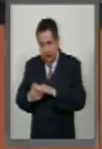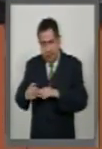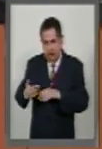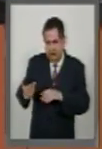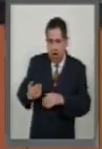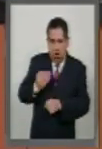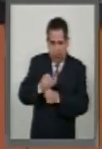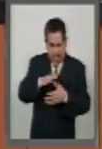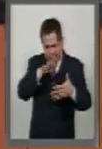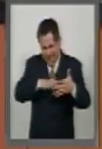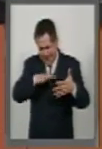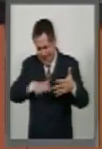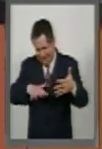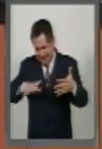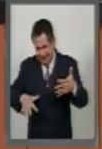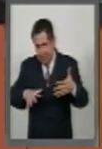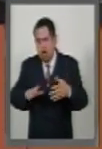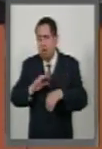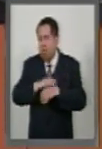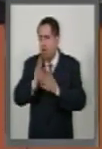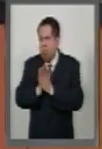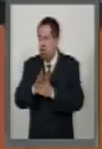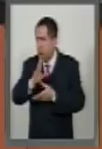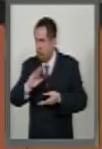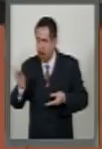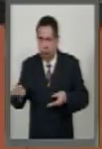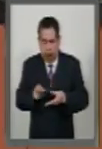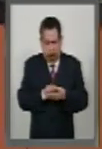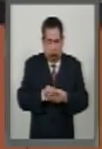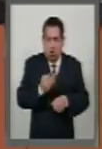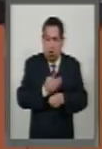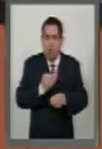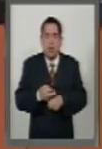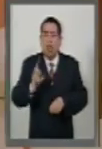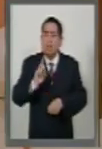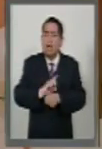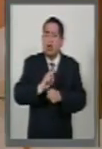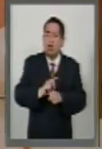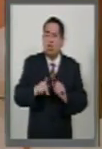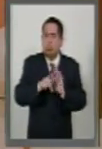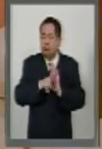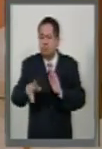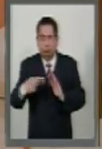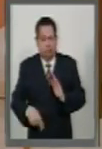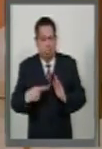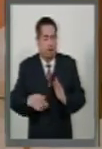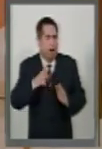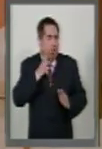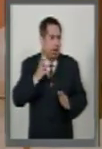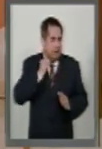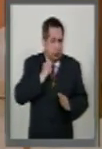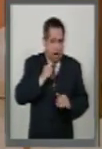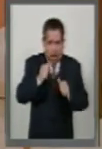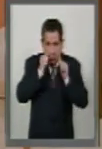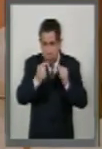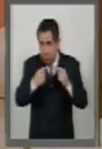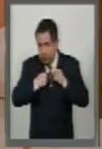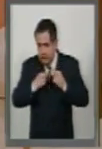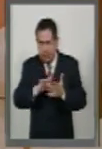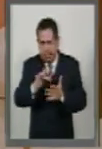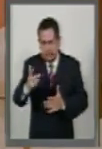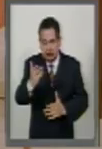esta iniciativa esté contemplado en el diario de los debates. Por su atención, muchísimas gracias, muy